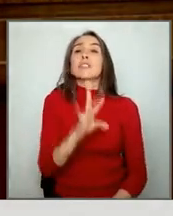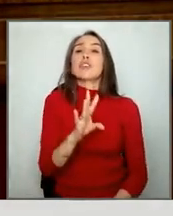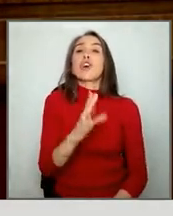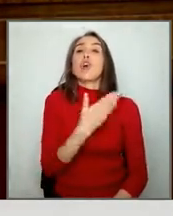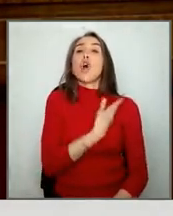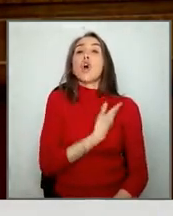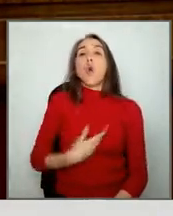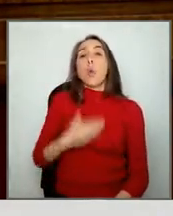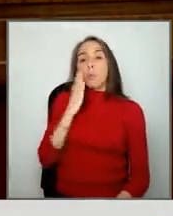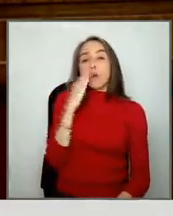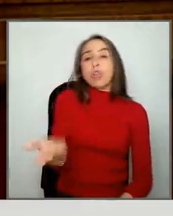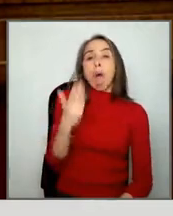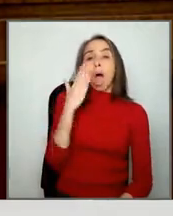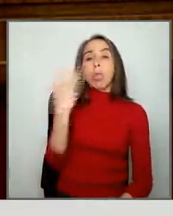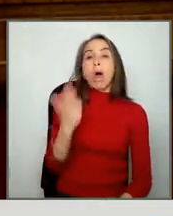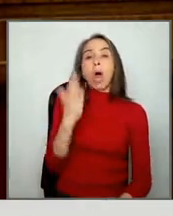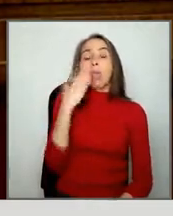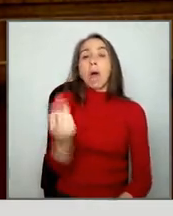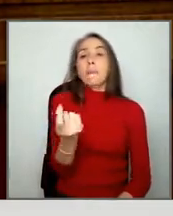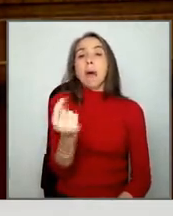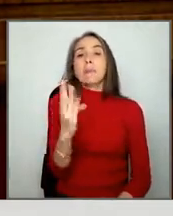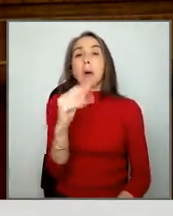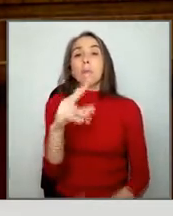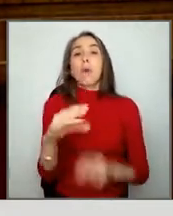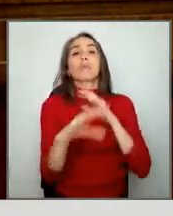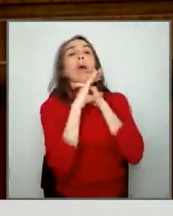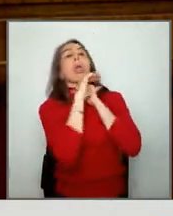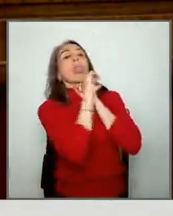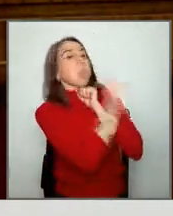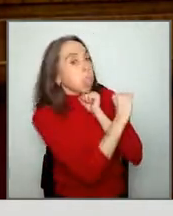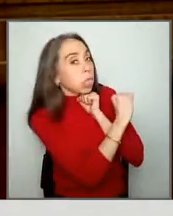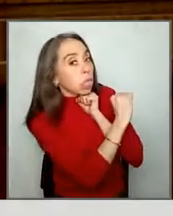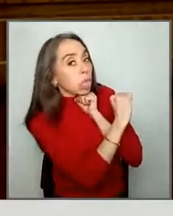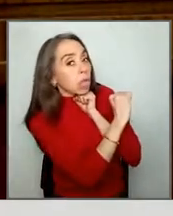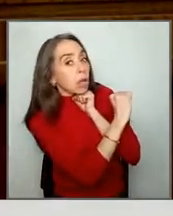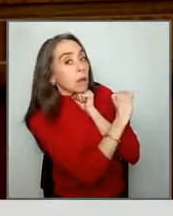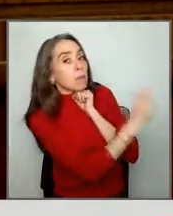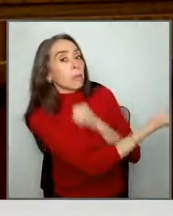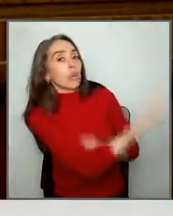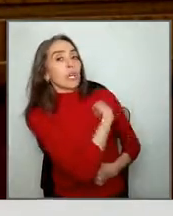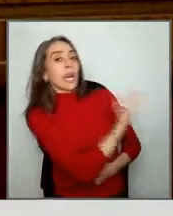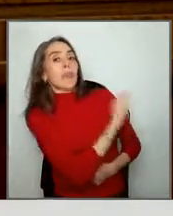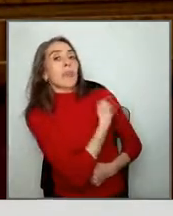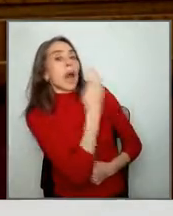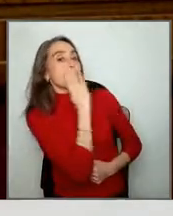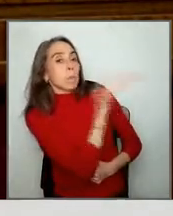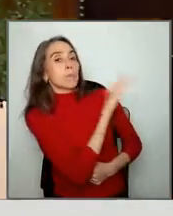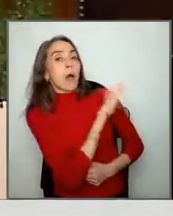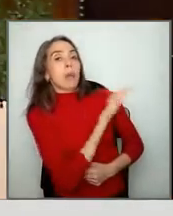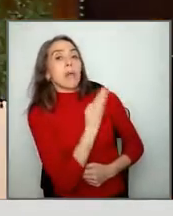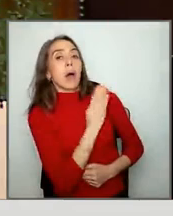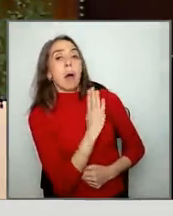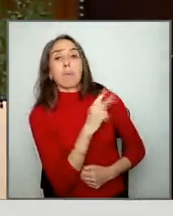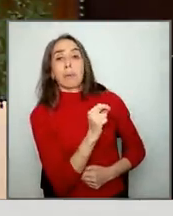tener cautiva a la población mediante este método Muchísimas gracias presidenta